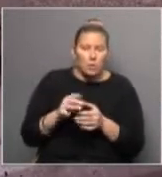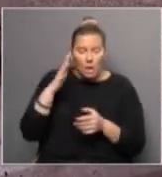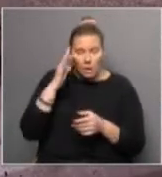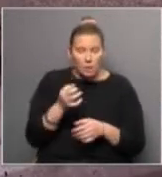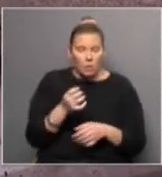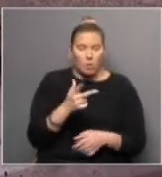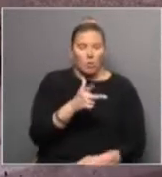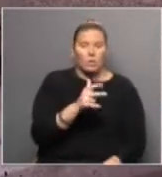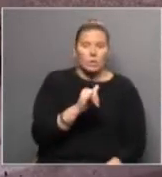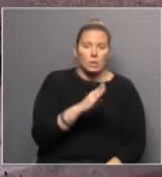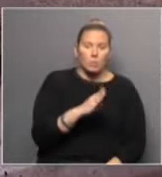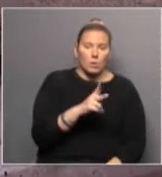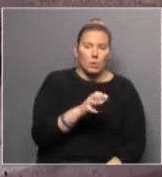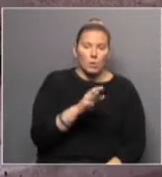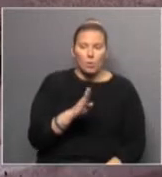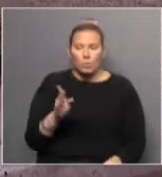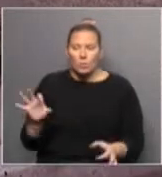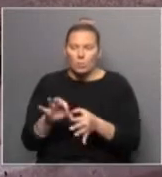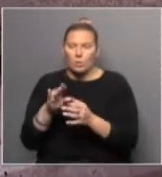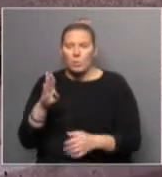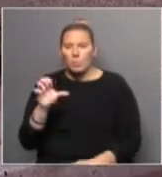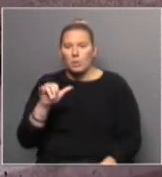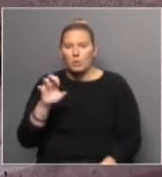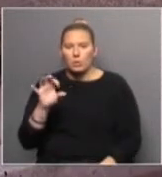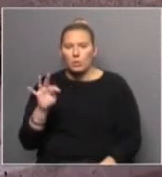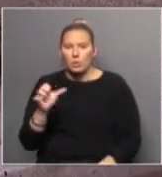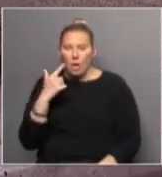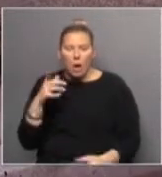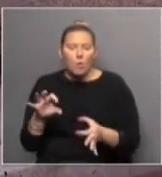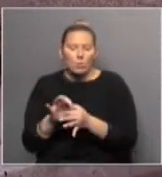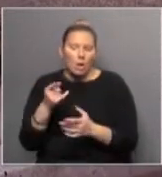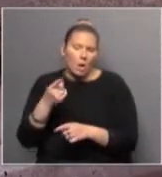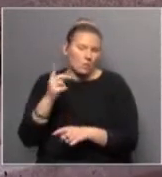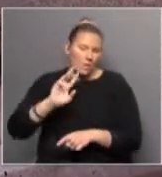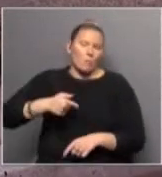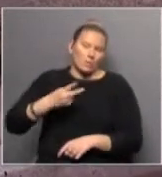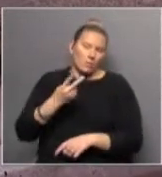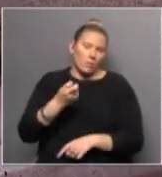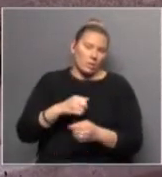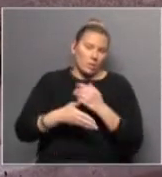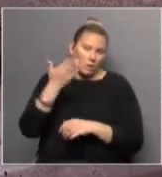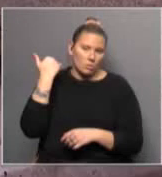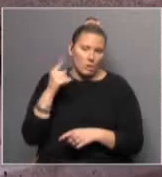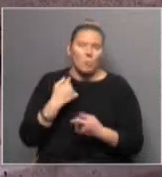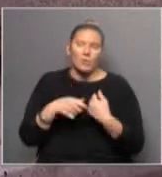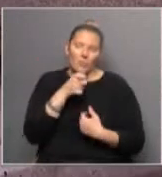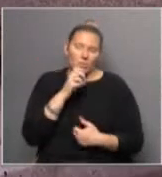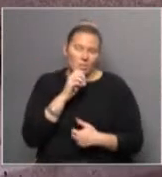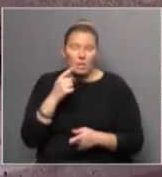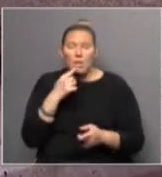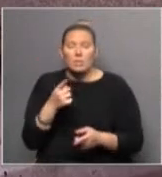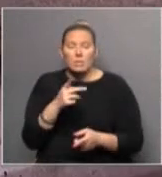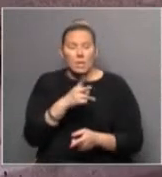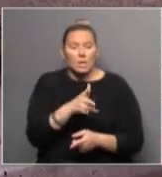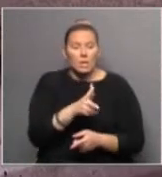tiene una pata fuerte en el hip hop, ahora podemos decir, teníamos razón hace 20 años, pero más allá del chiste, El hip hop tiene